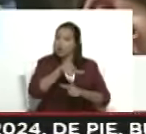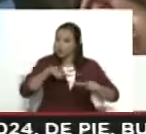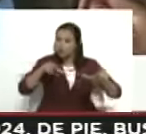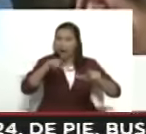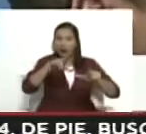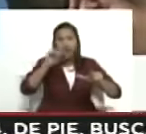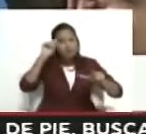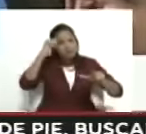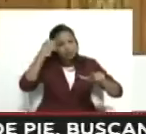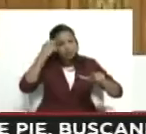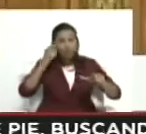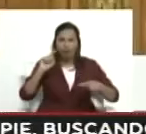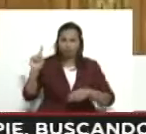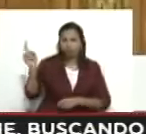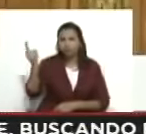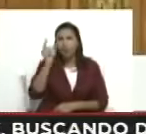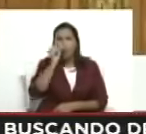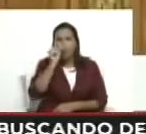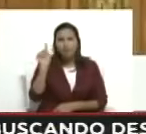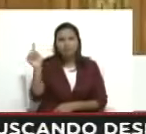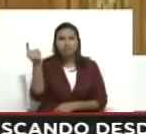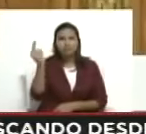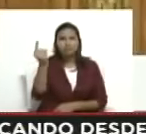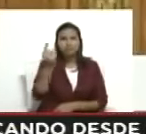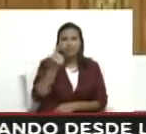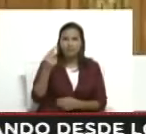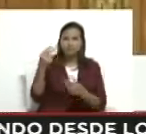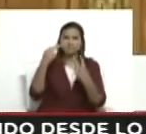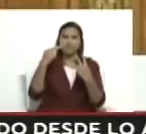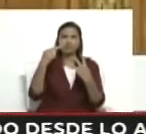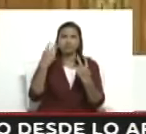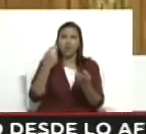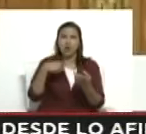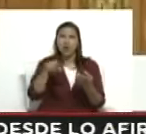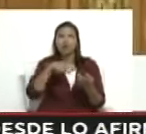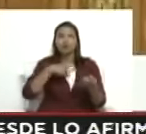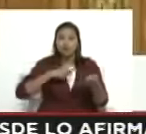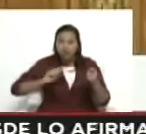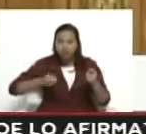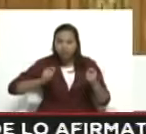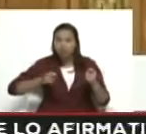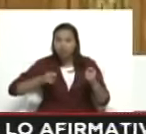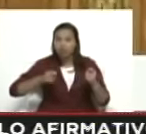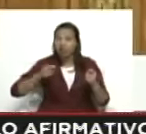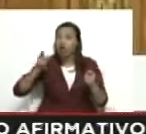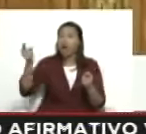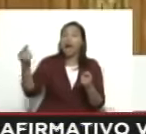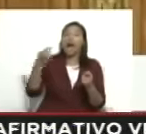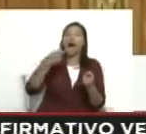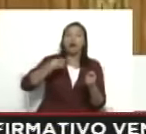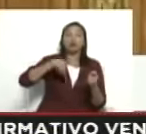y viene un tipo que nos vio y pensó que estábamos accidentados y nos iba a robar. O sea, nos iba a robar a nosotros, pues.